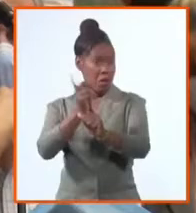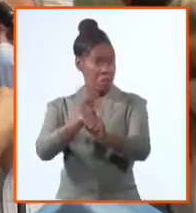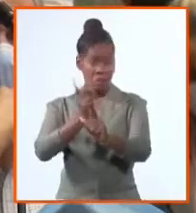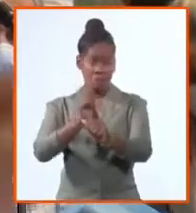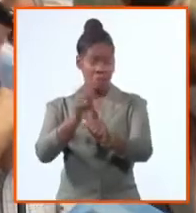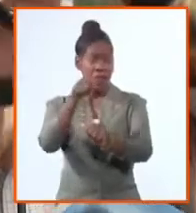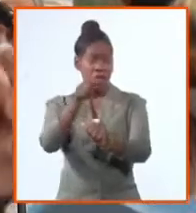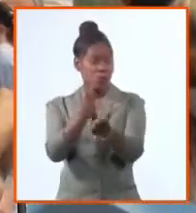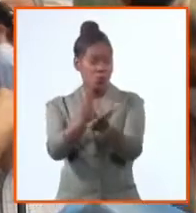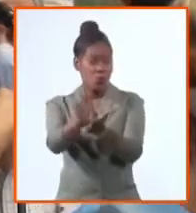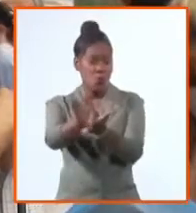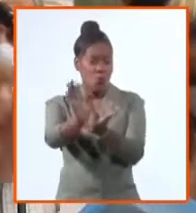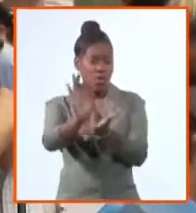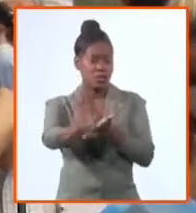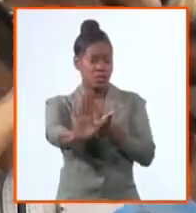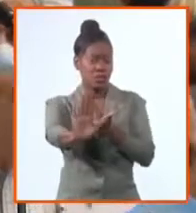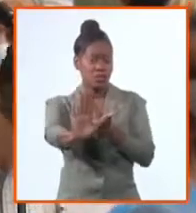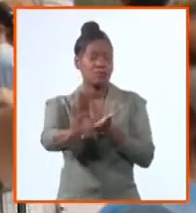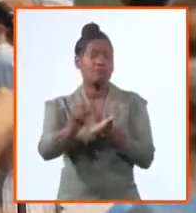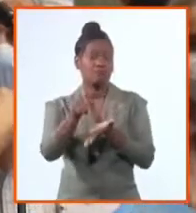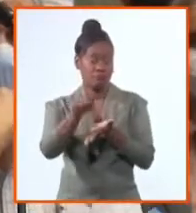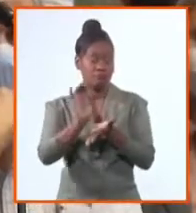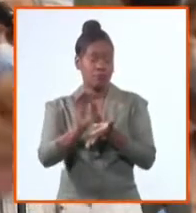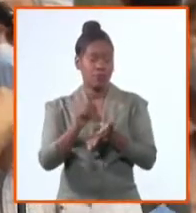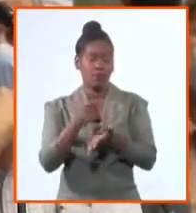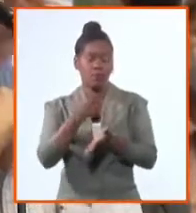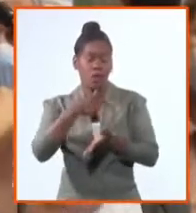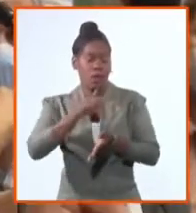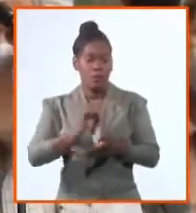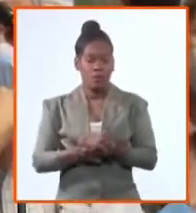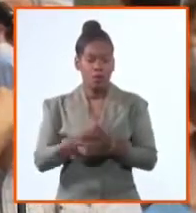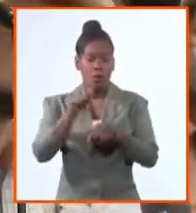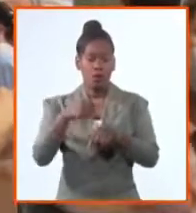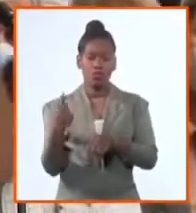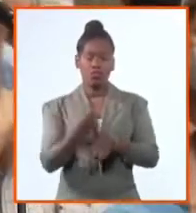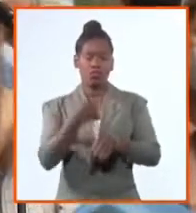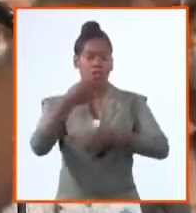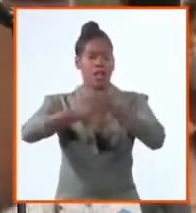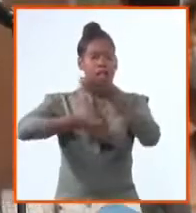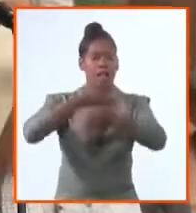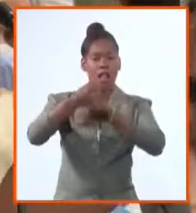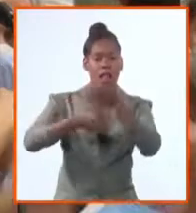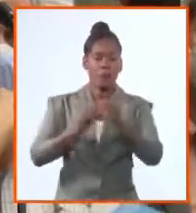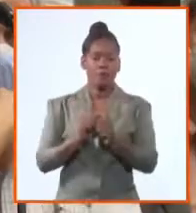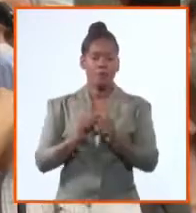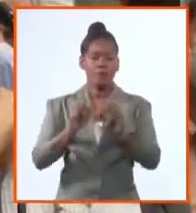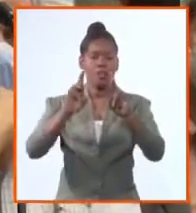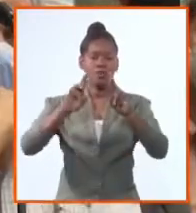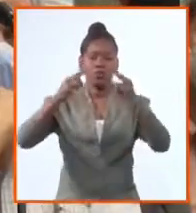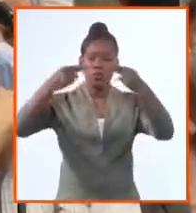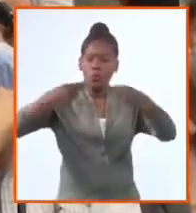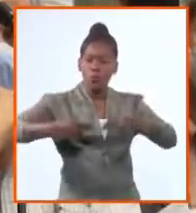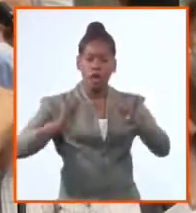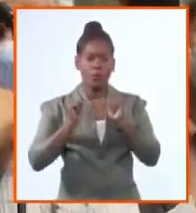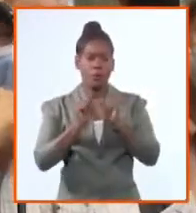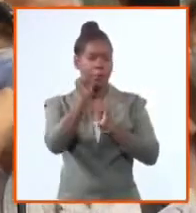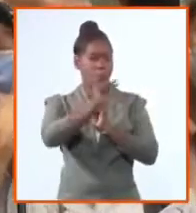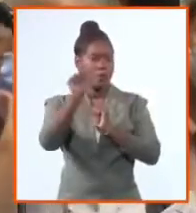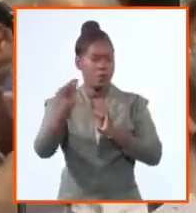múltiples impactos. Por ejemplo, para lo que hoy se ha hablado aquí de los recursos humanos y en particular los